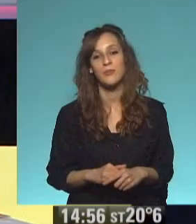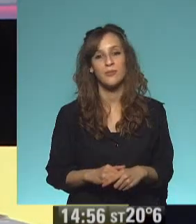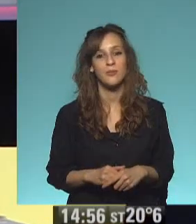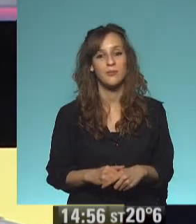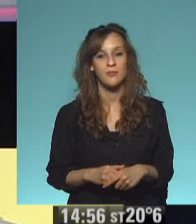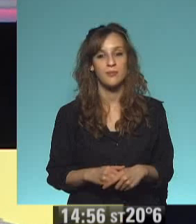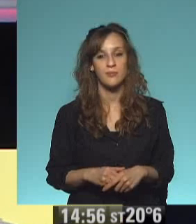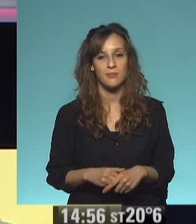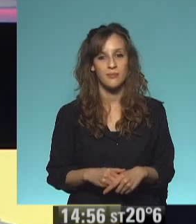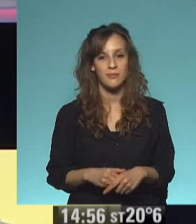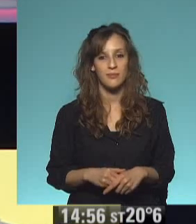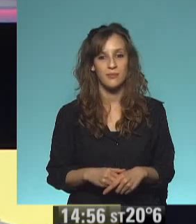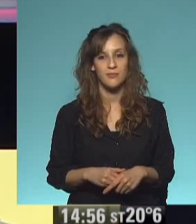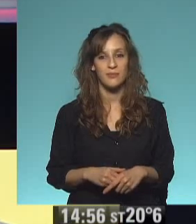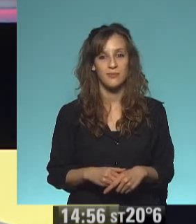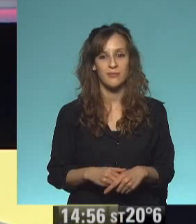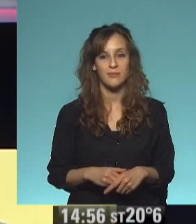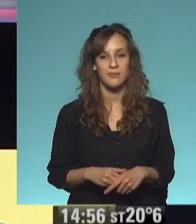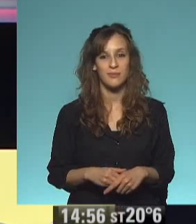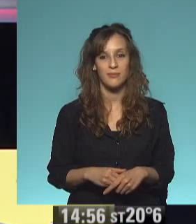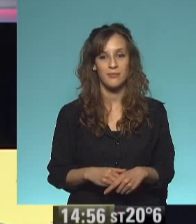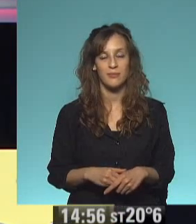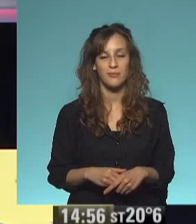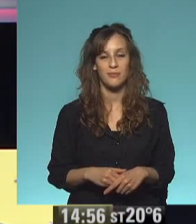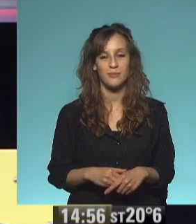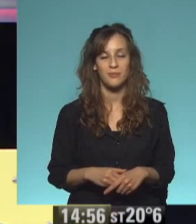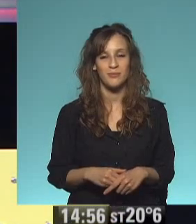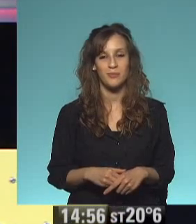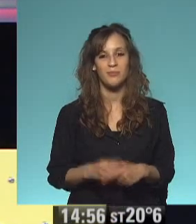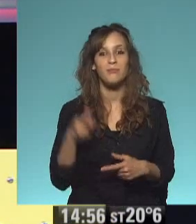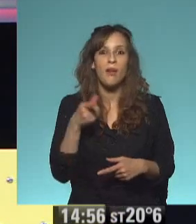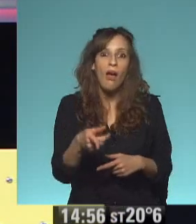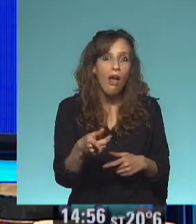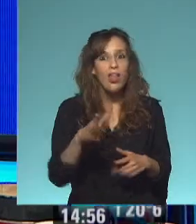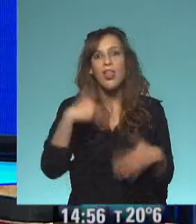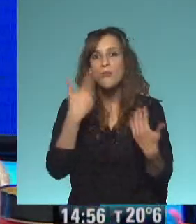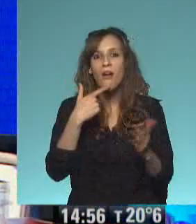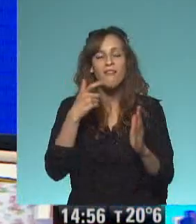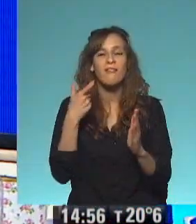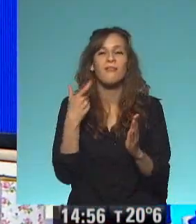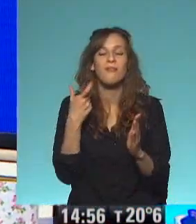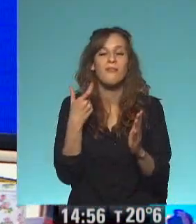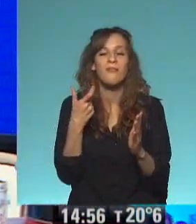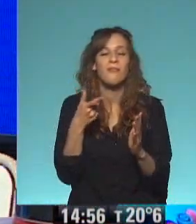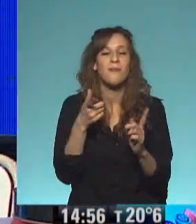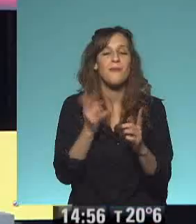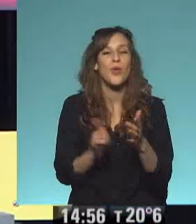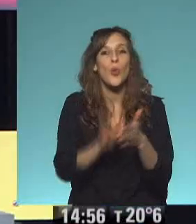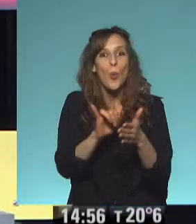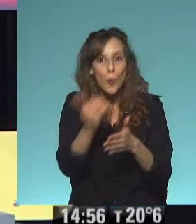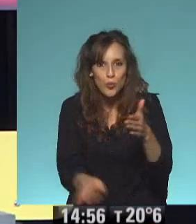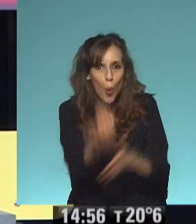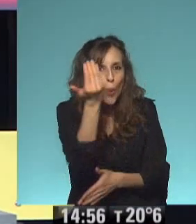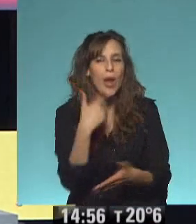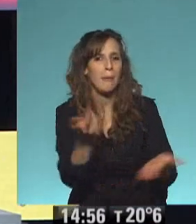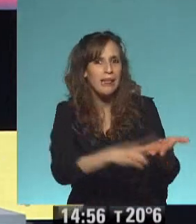una. Ay, bueno. Y ahora esto se va a replicar por todos lados. Y Nuria lo va a ver toda la semana del susto. No lo puedo creer. No,